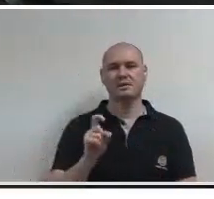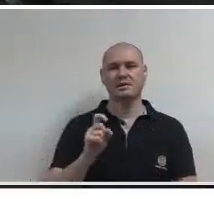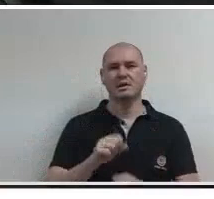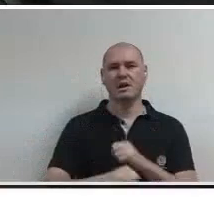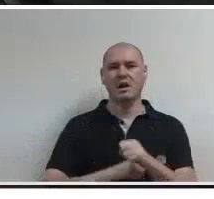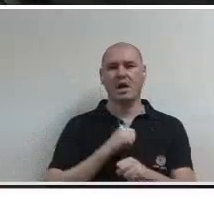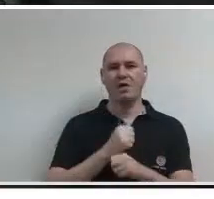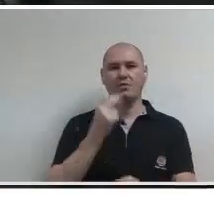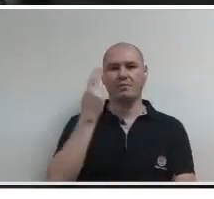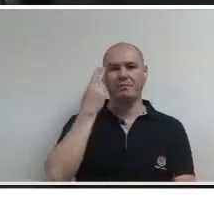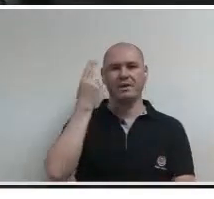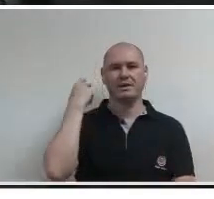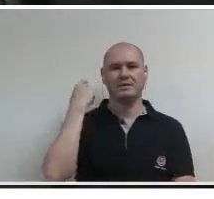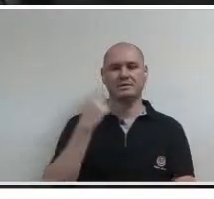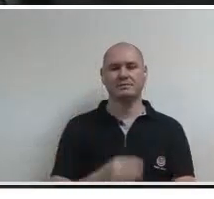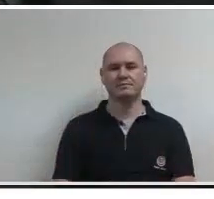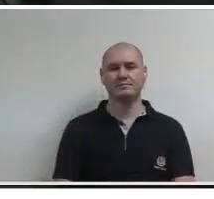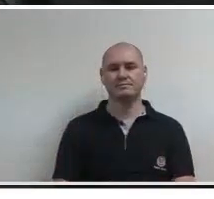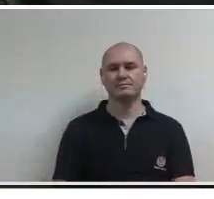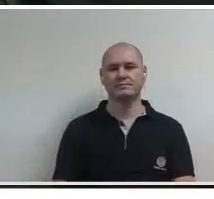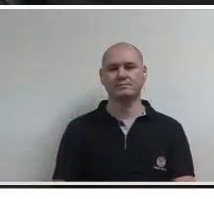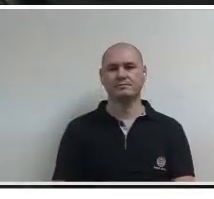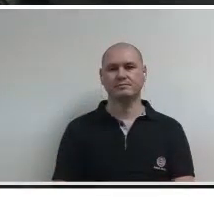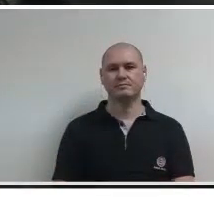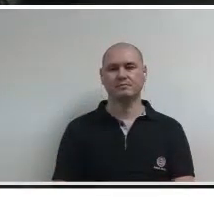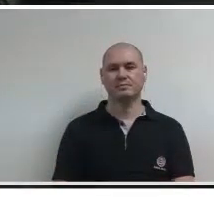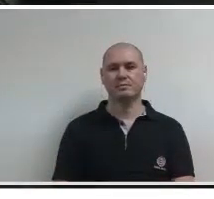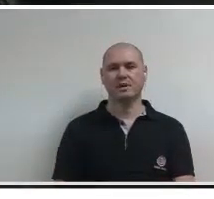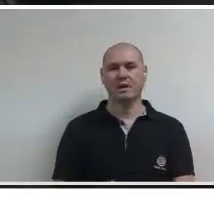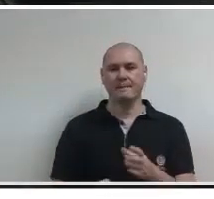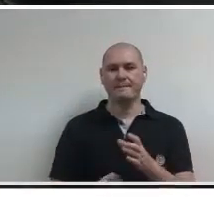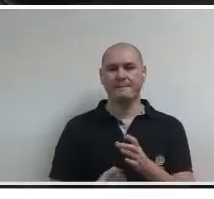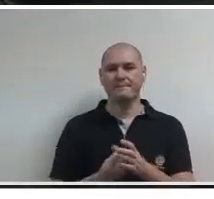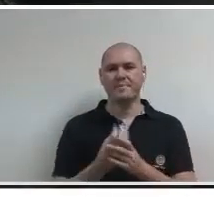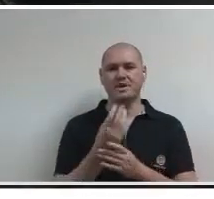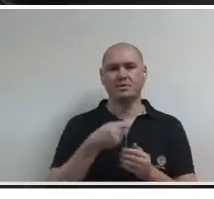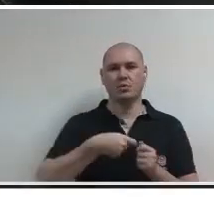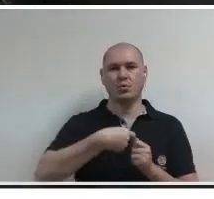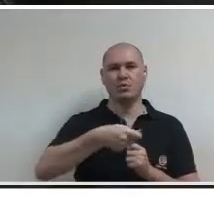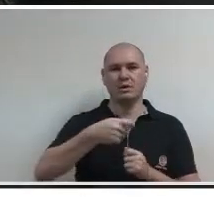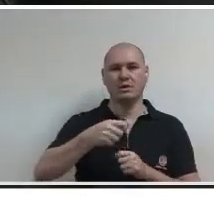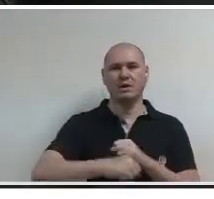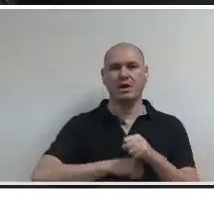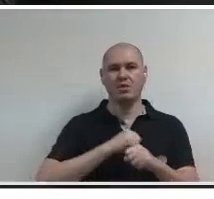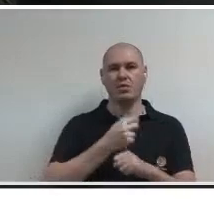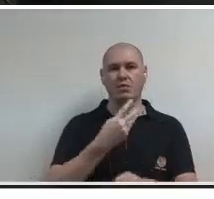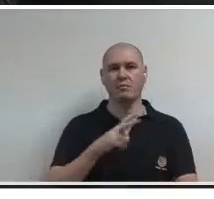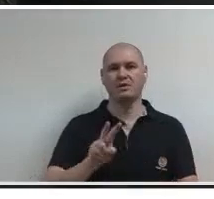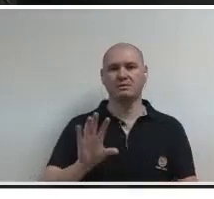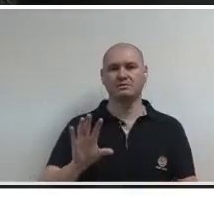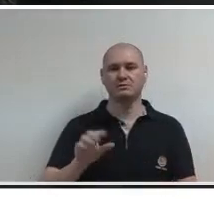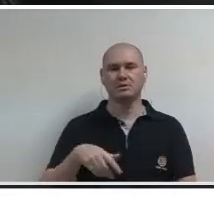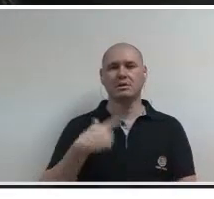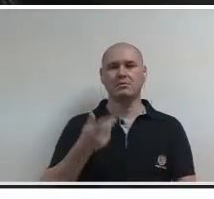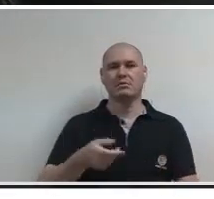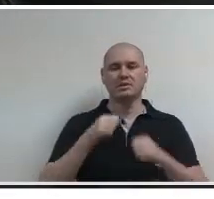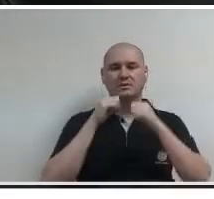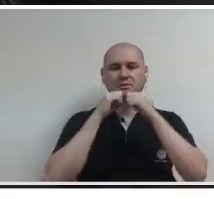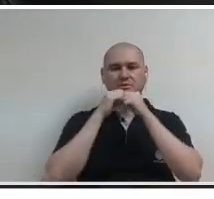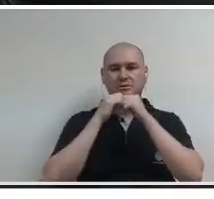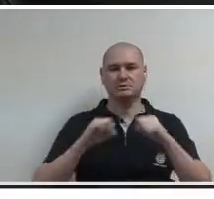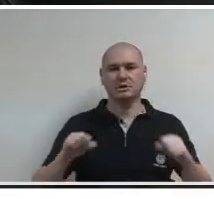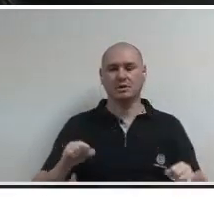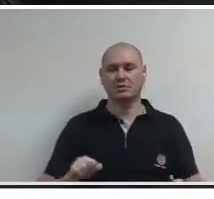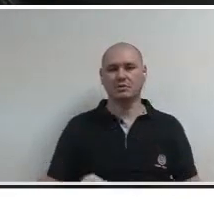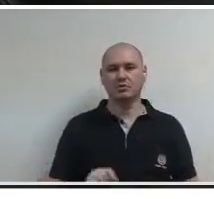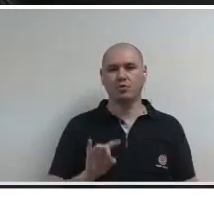de puntaje Iba Tevega, 17 años de experiencia, huelco Oñe por un Ujier notificador, éramos